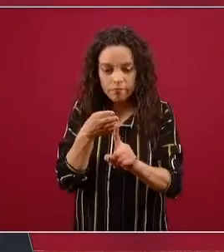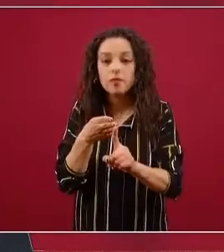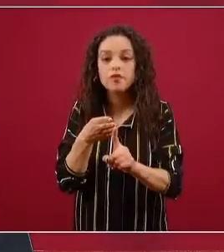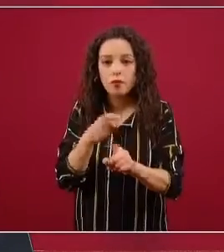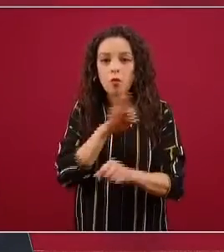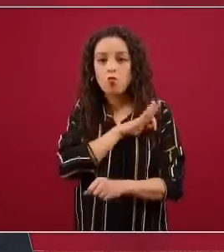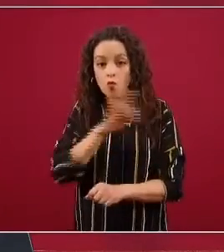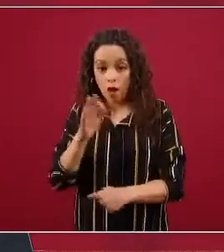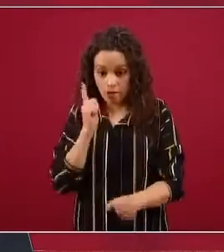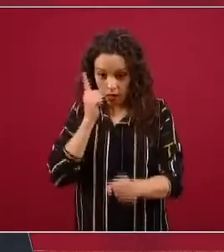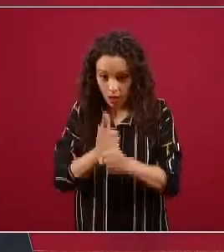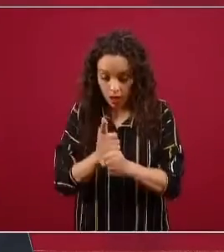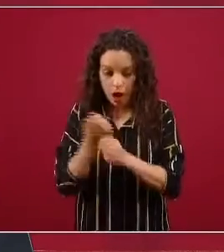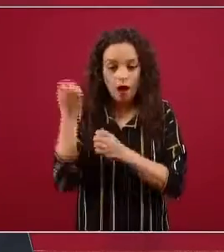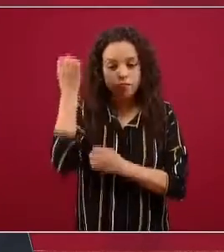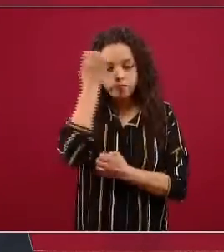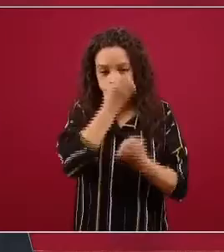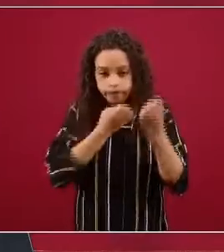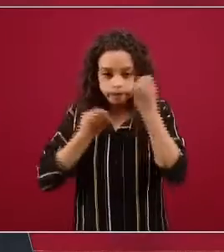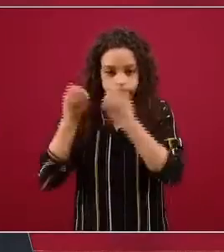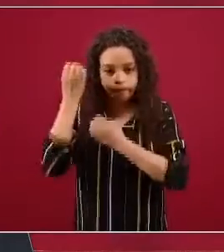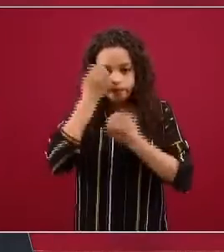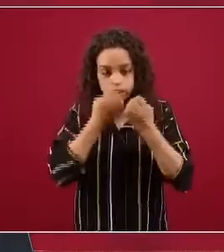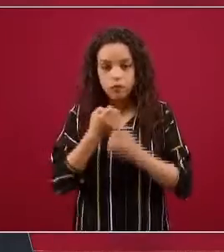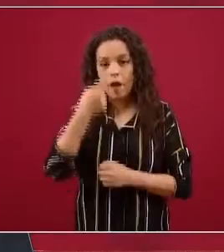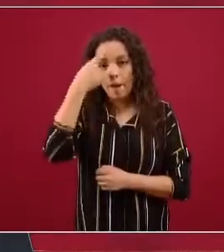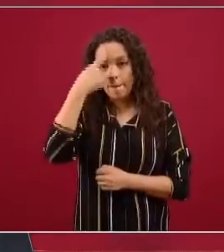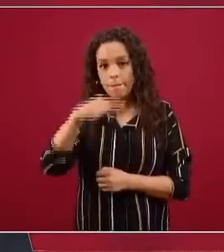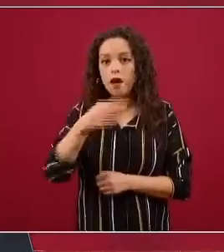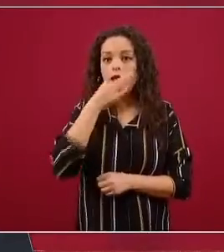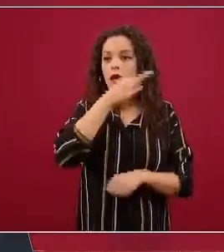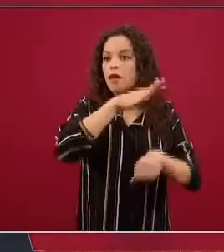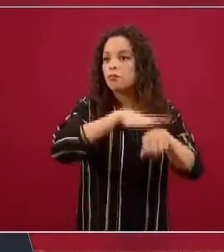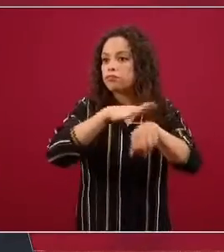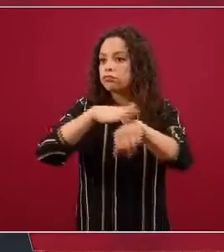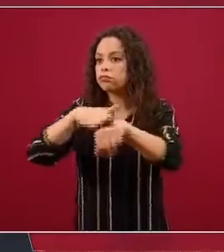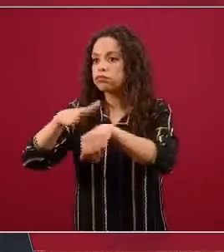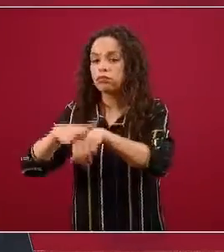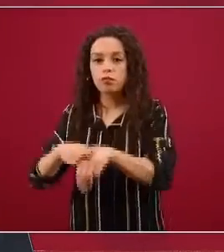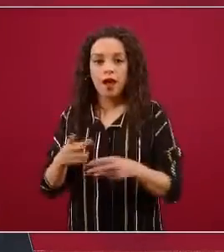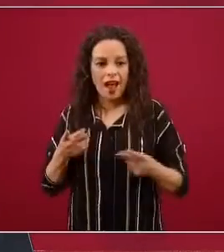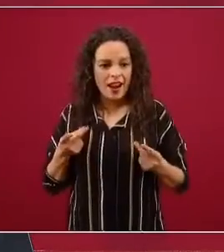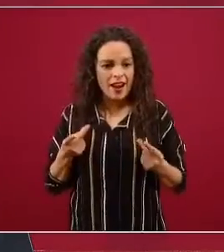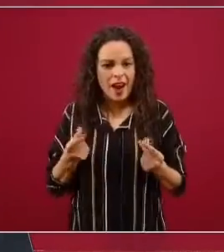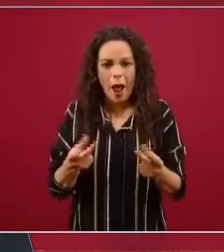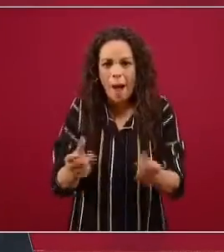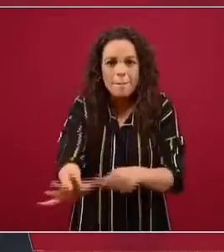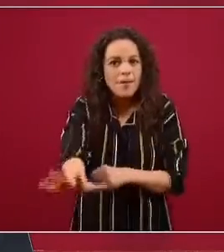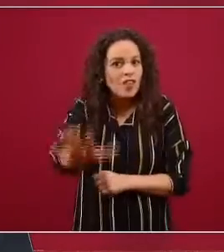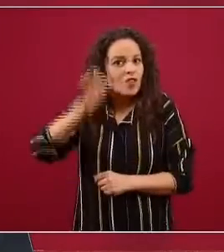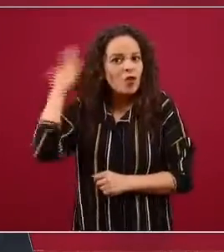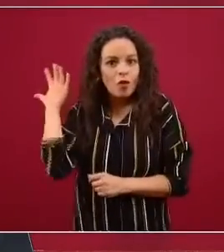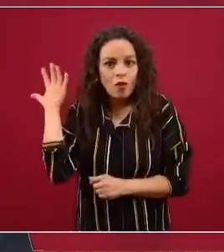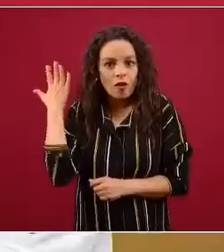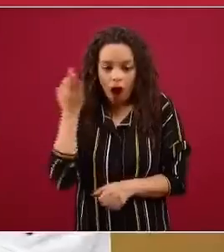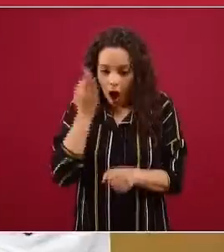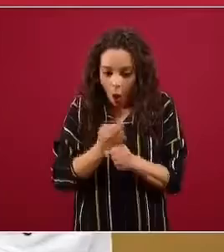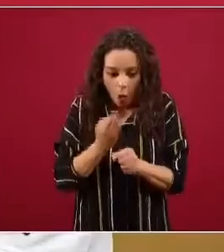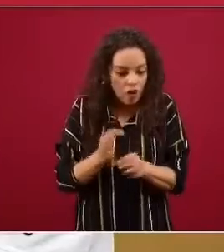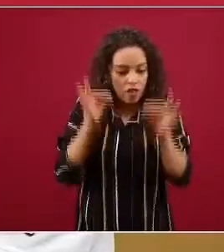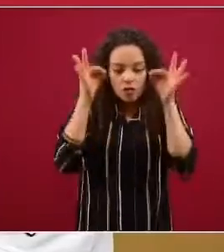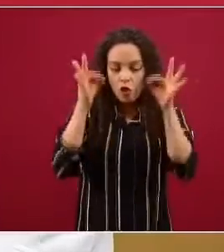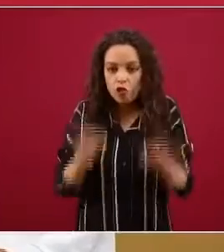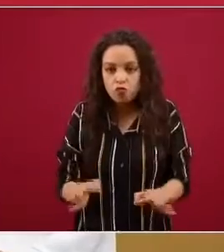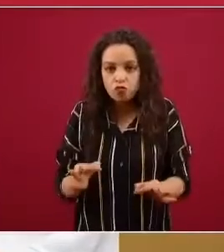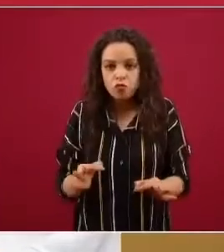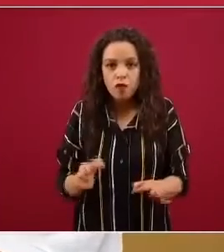detectar, analizar y procesar y comunicar de manera rápida, en tiempo casi real.